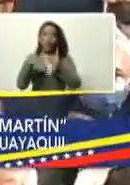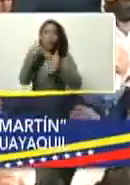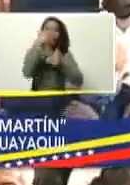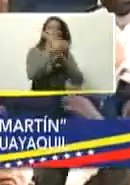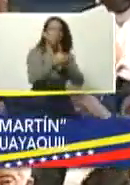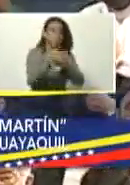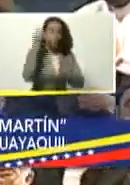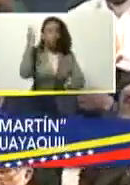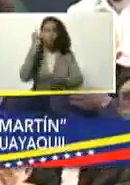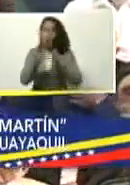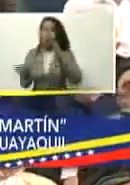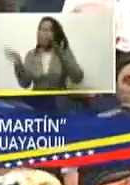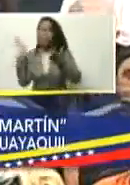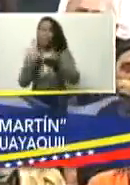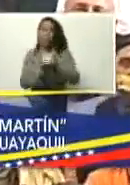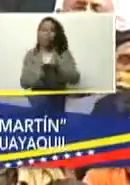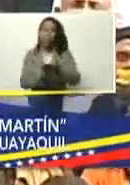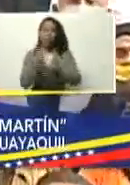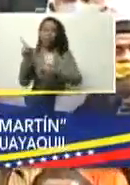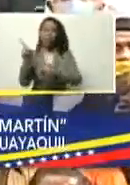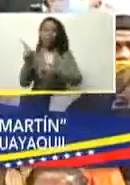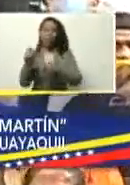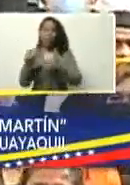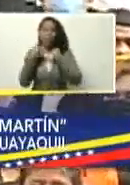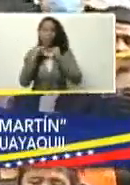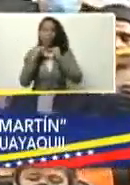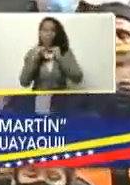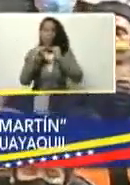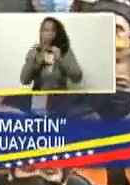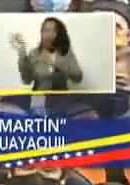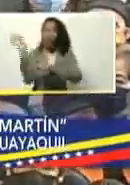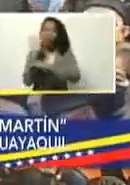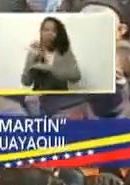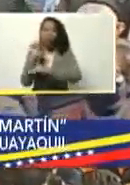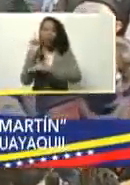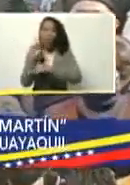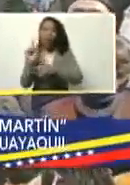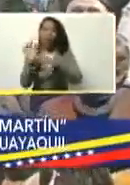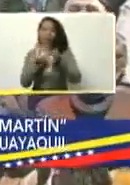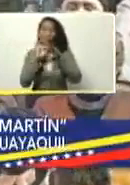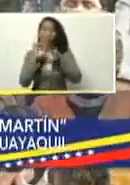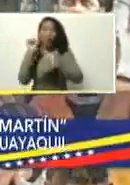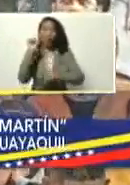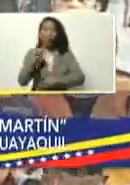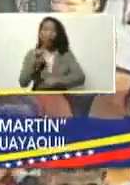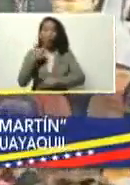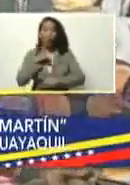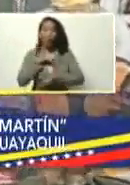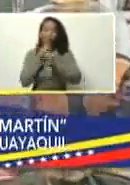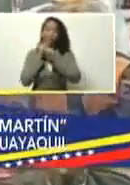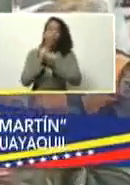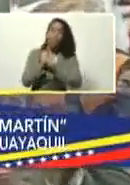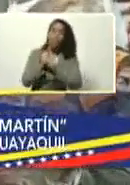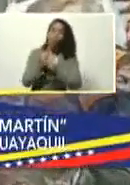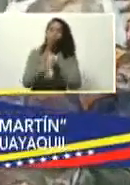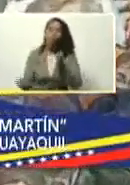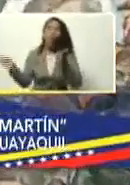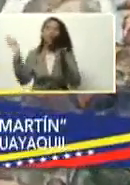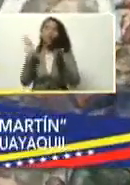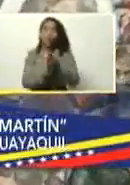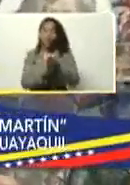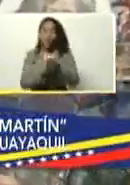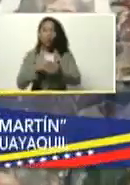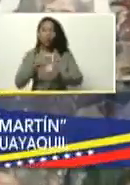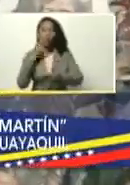lamentablemente han puesto en suspenso el funcionamiento de UNASUR y que esperamos retomar, decía, lo que